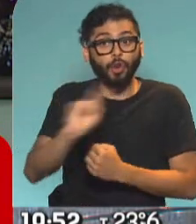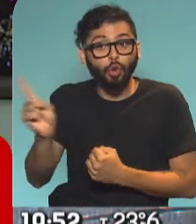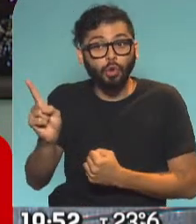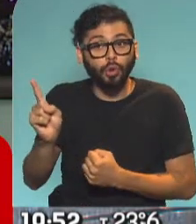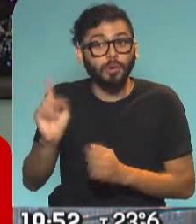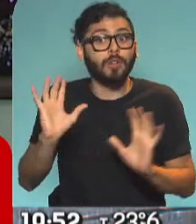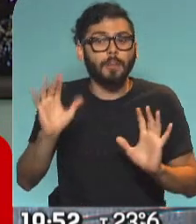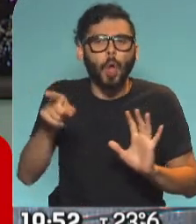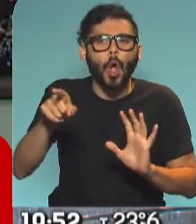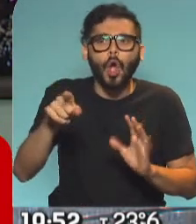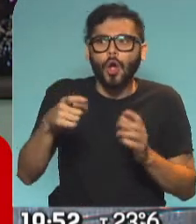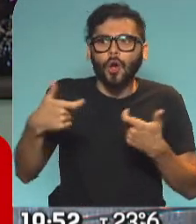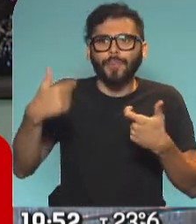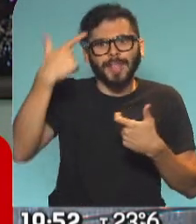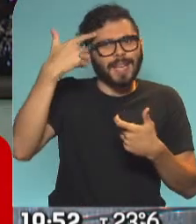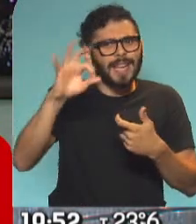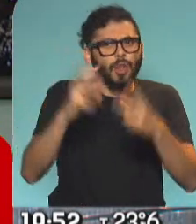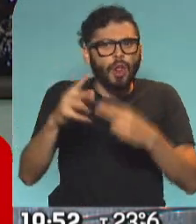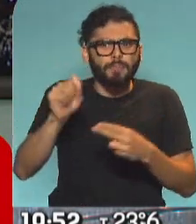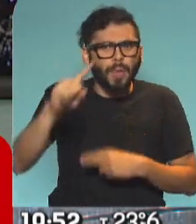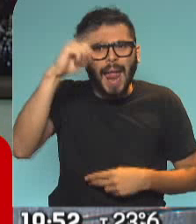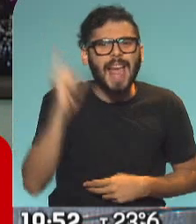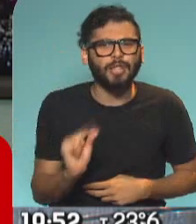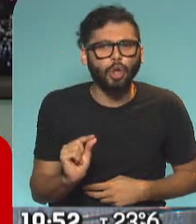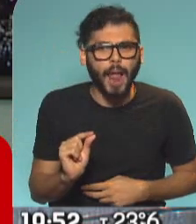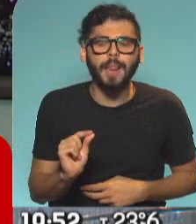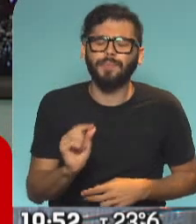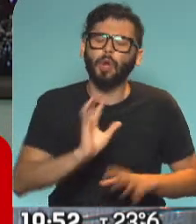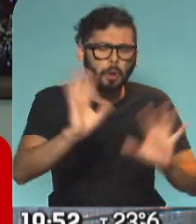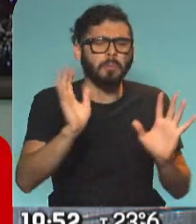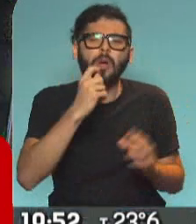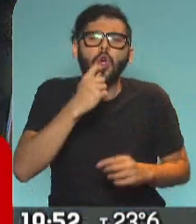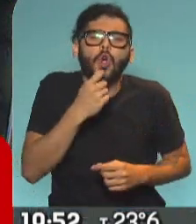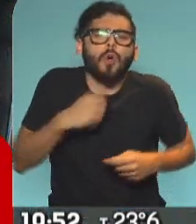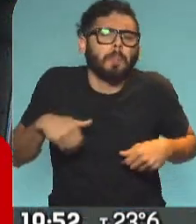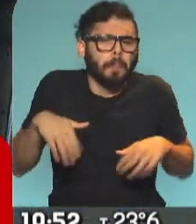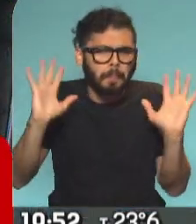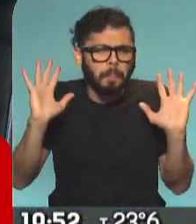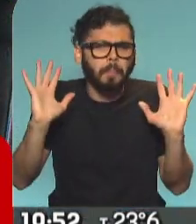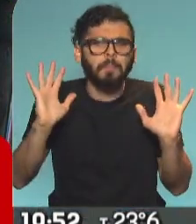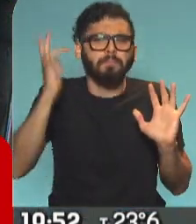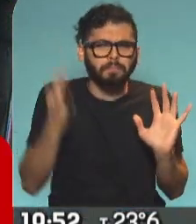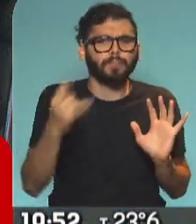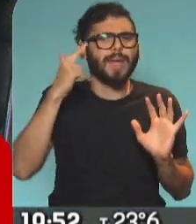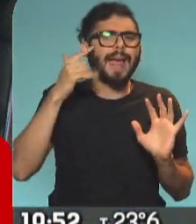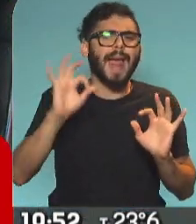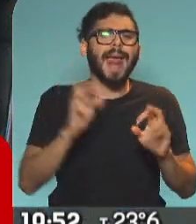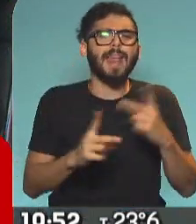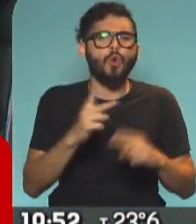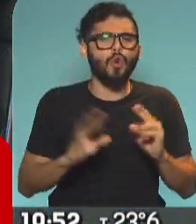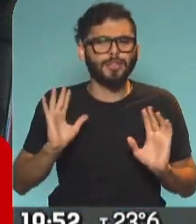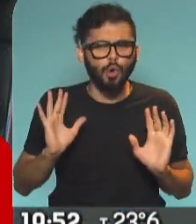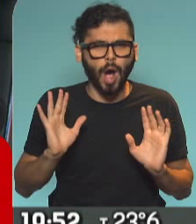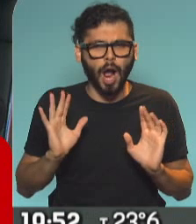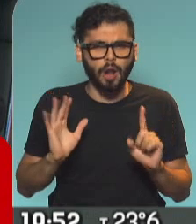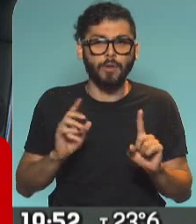nivel nacional. ¿Qué lectura hay que hacer? Bueno, supóngase que es neurocirujano. Sí. ¿Sí? ¿Cuál es la experiencia que tiene Para en saber